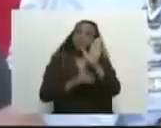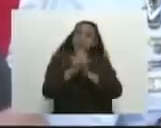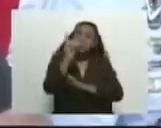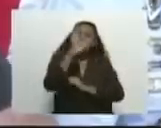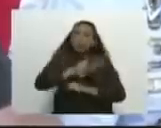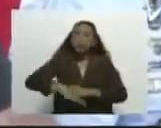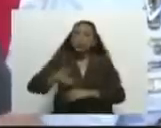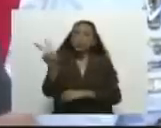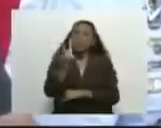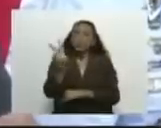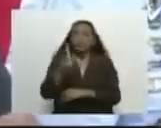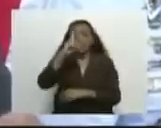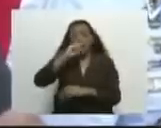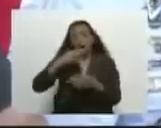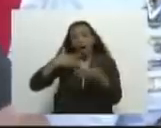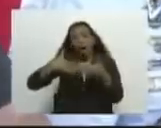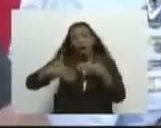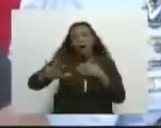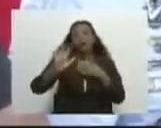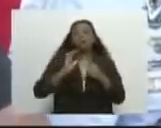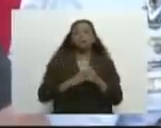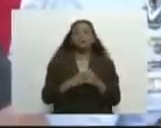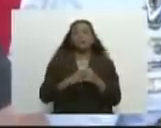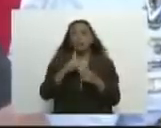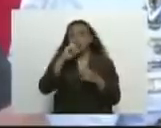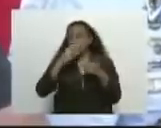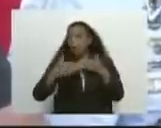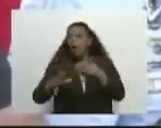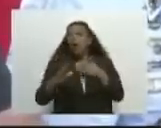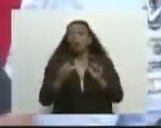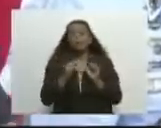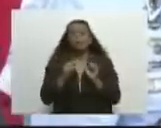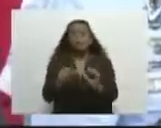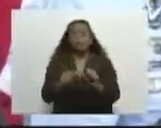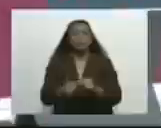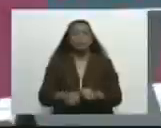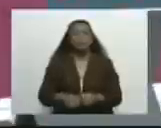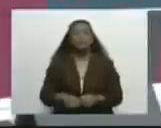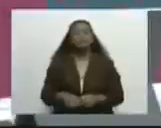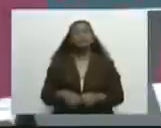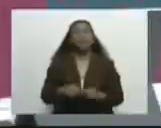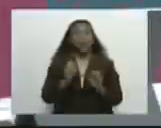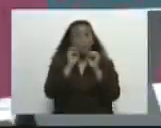tenemos previsto para este año y para todos los años que vienen en subsiguiente, mi comandante jefe. Bueno,